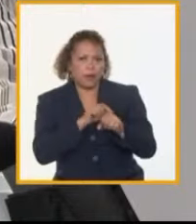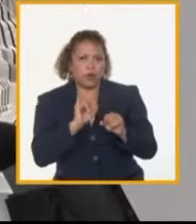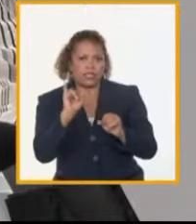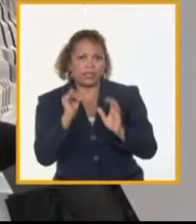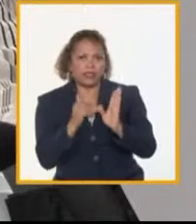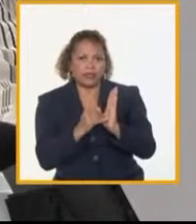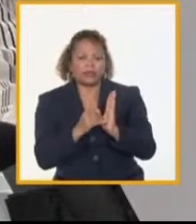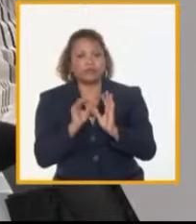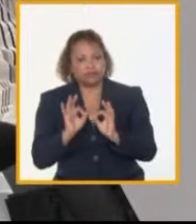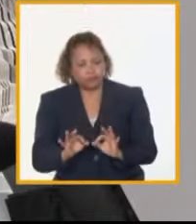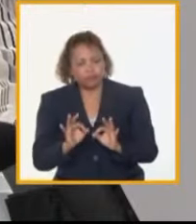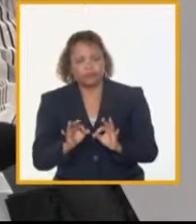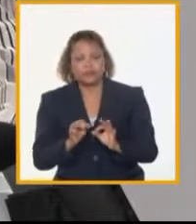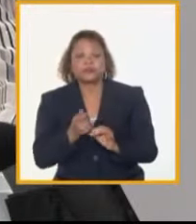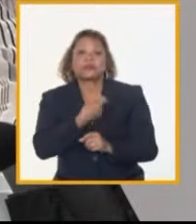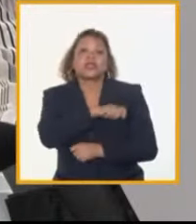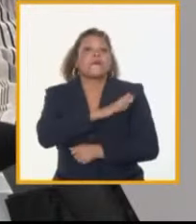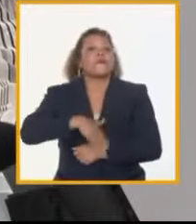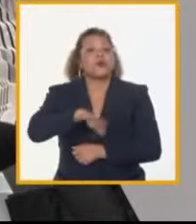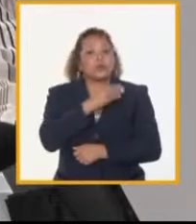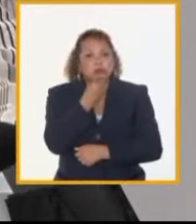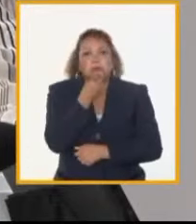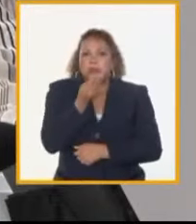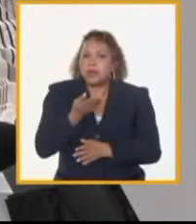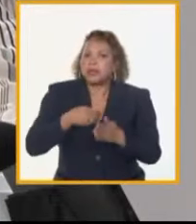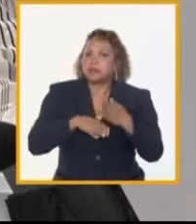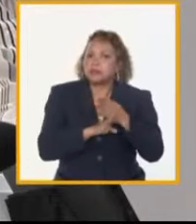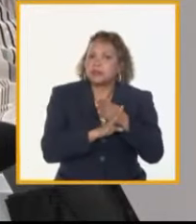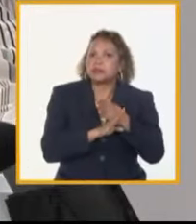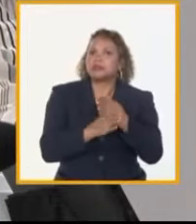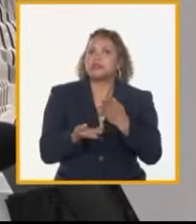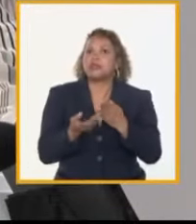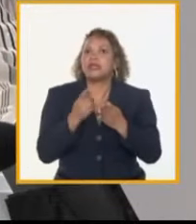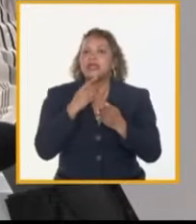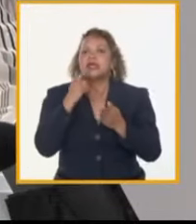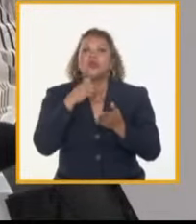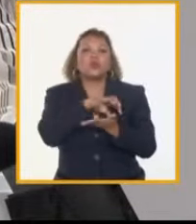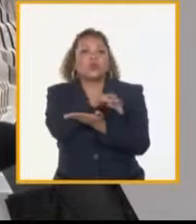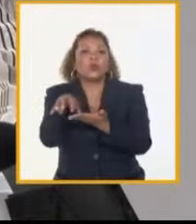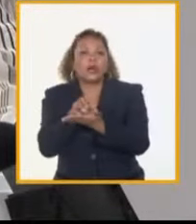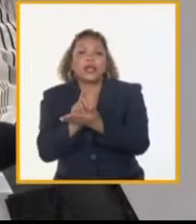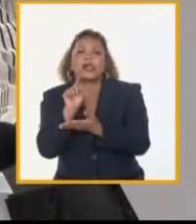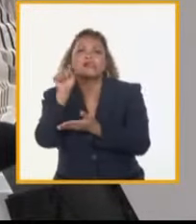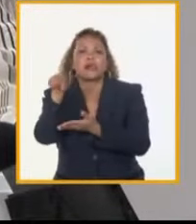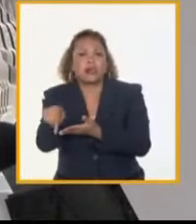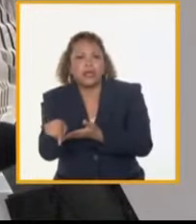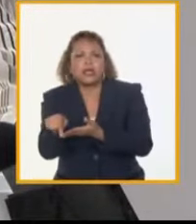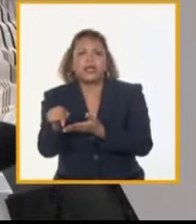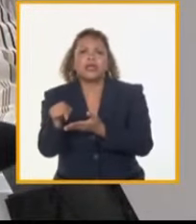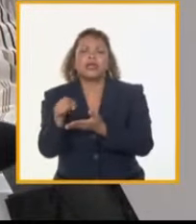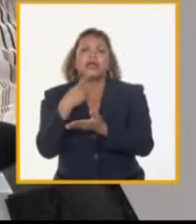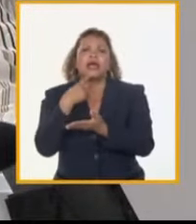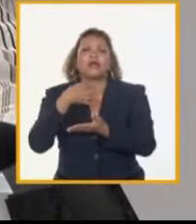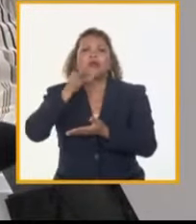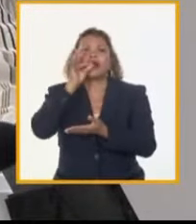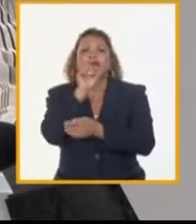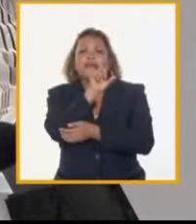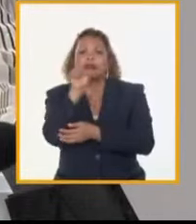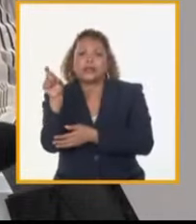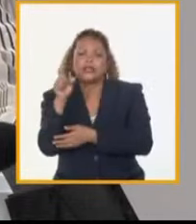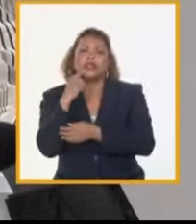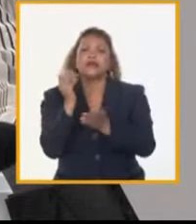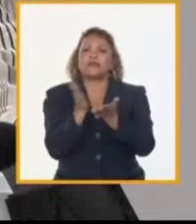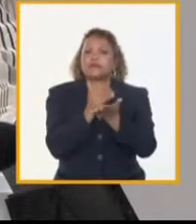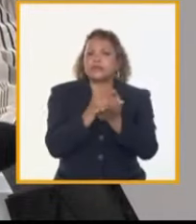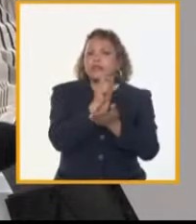entonces la población tiene acceso a parte de los centros que están allí. Ahí hay una cafetería de Palmar, y hay una librería, hay un